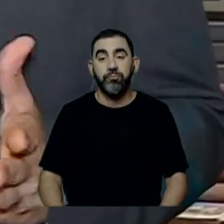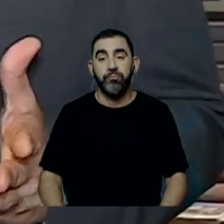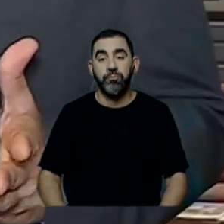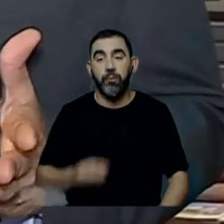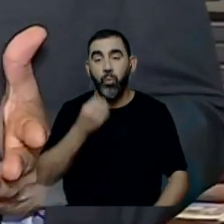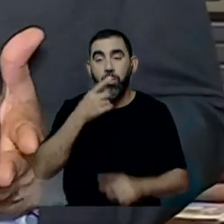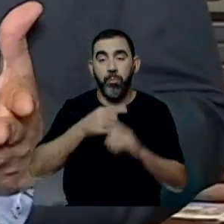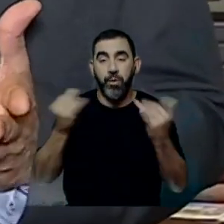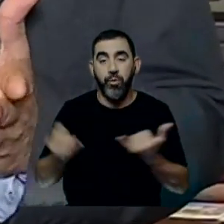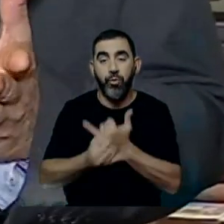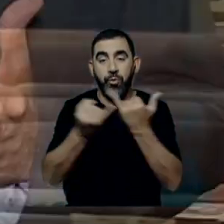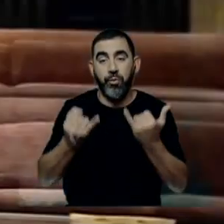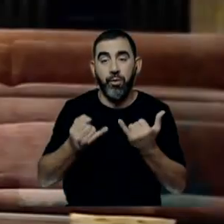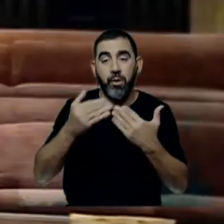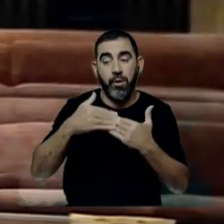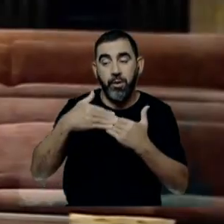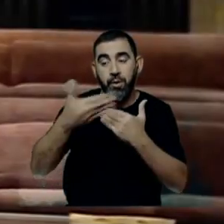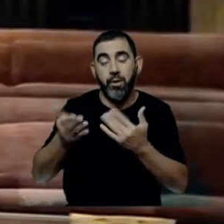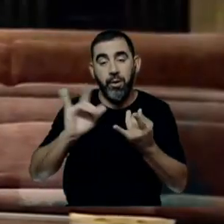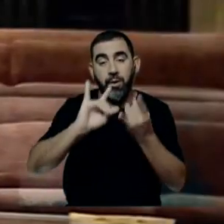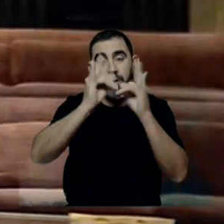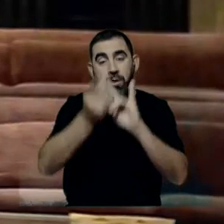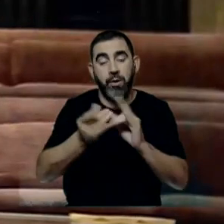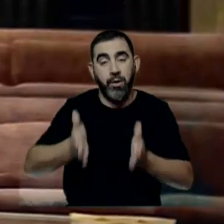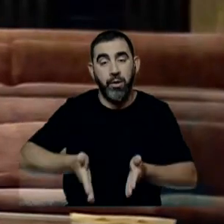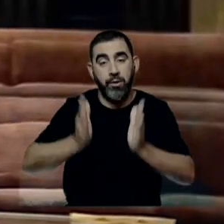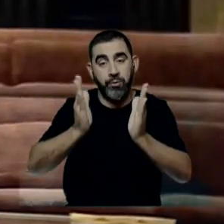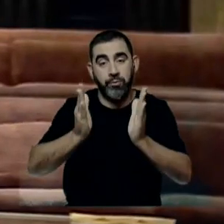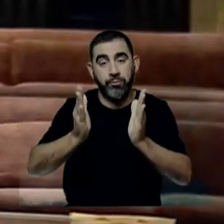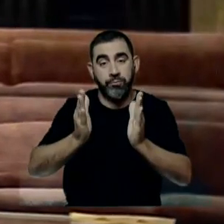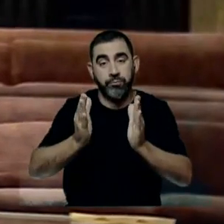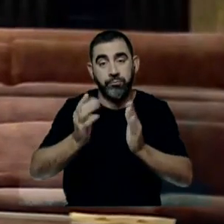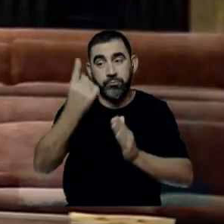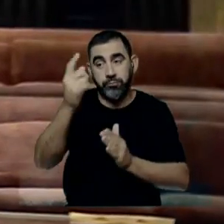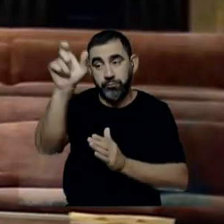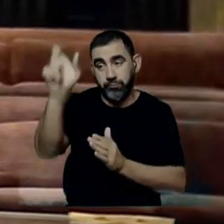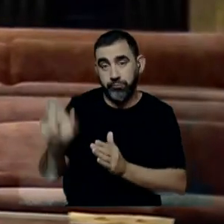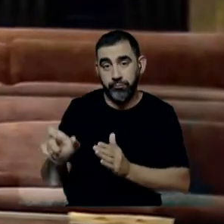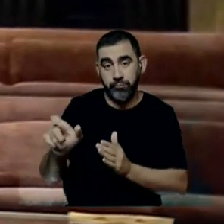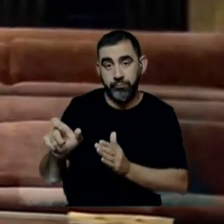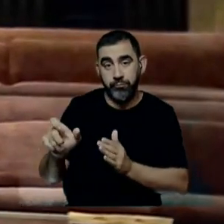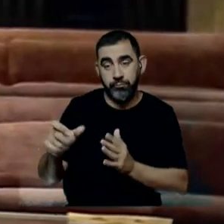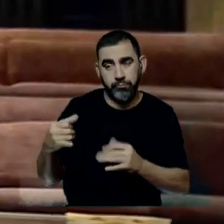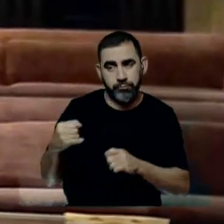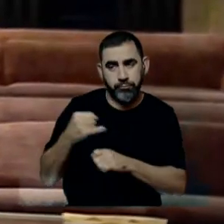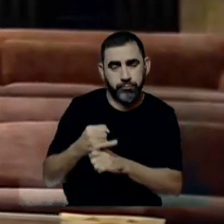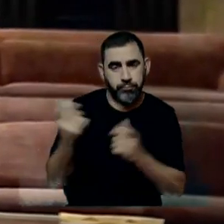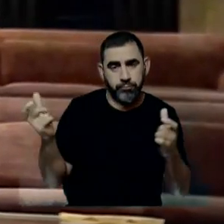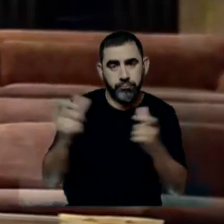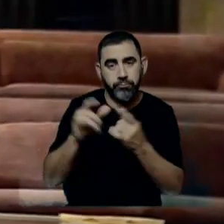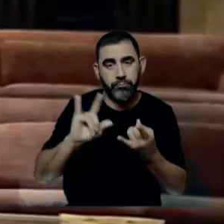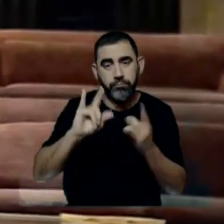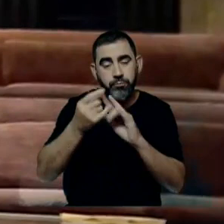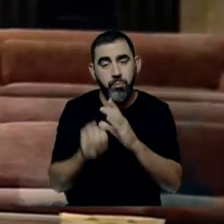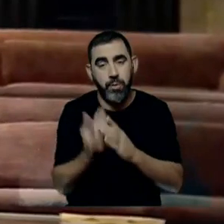Buen mediodía, Josema. Estoy en el anexo del Palacio Legislativo con una protagonista de esta accidentada sesión del